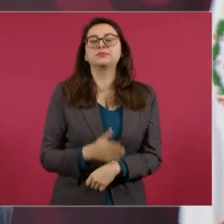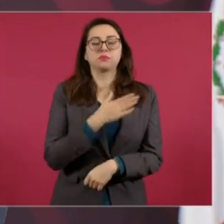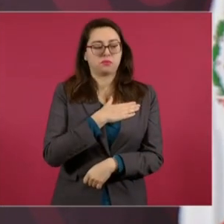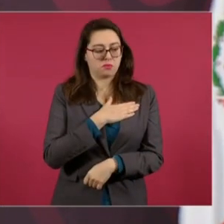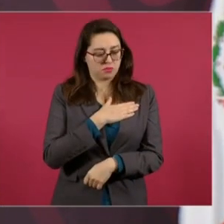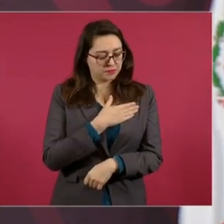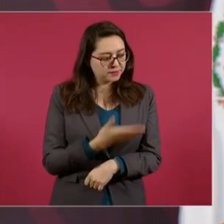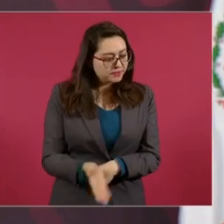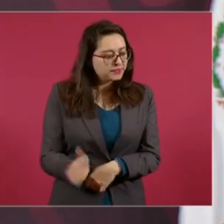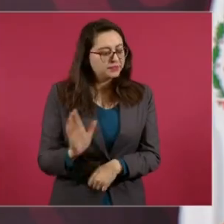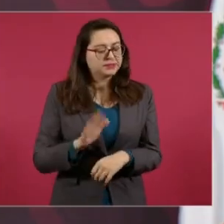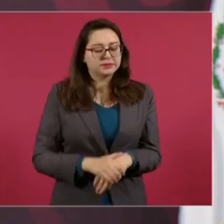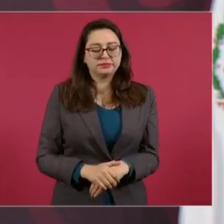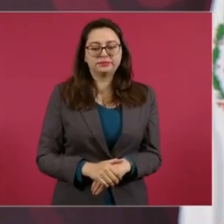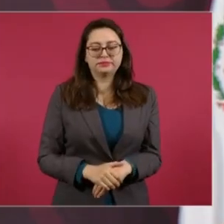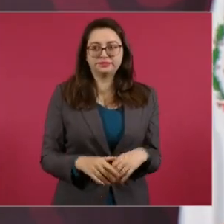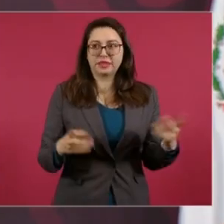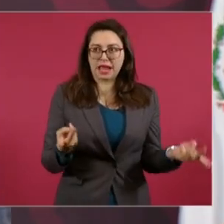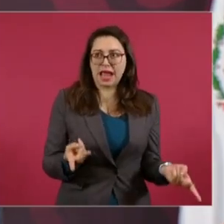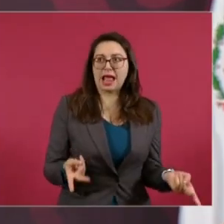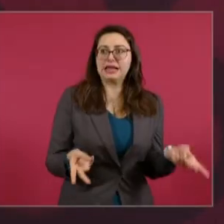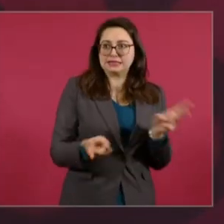Primero Anaya, porque